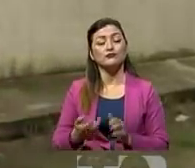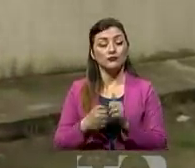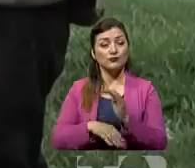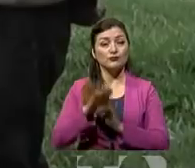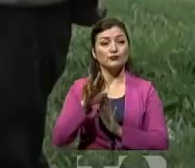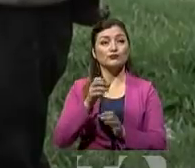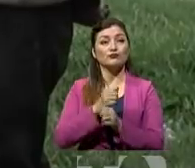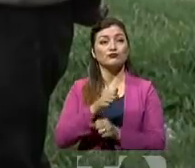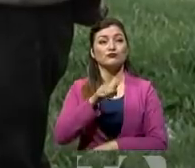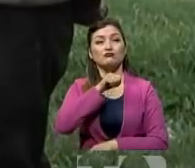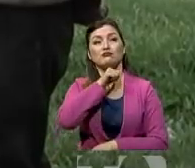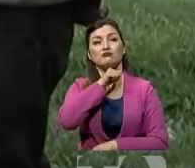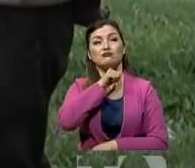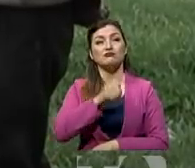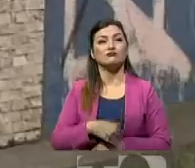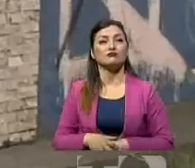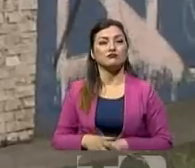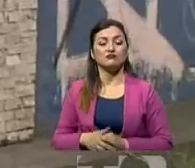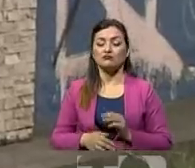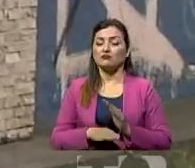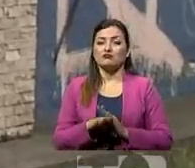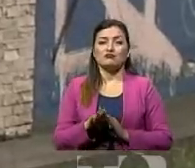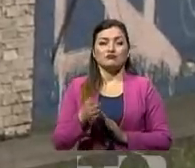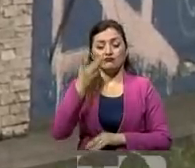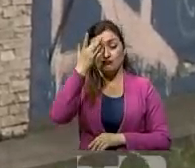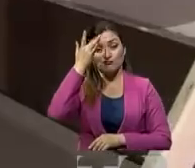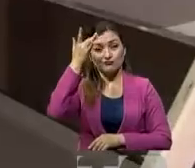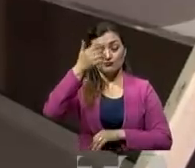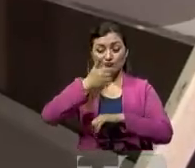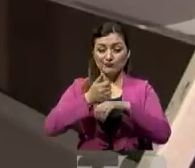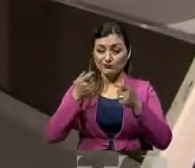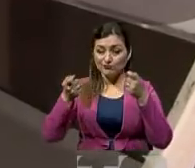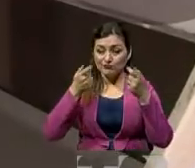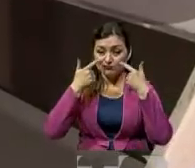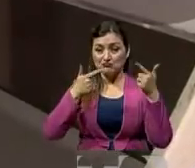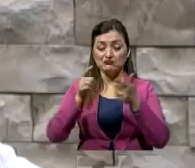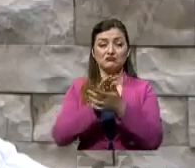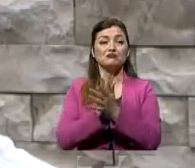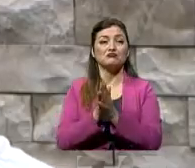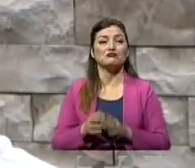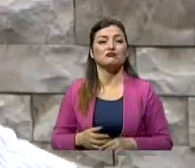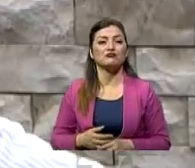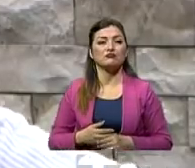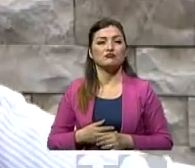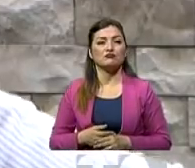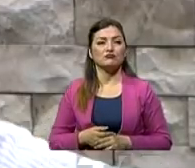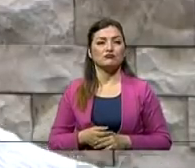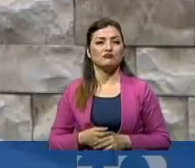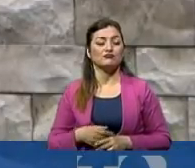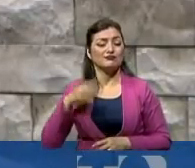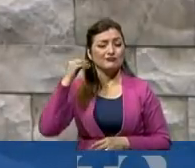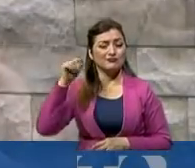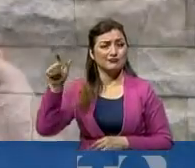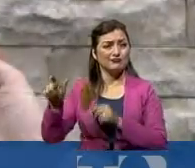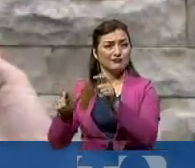que la inseguridad sigue tomando terreno, justamente porque no hay autoridades de control. Se oye a los vecinos que les asaltan,